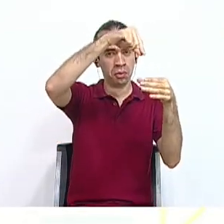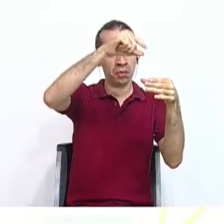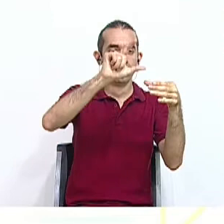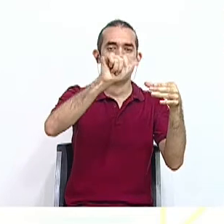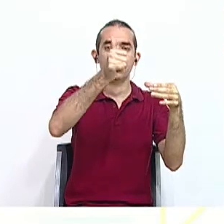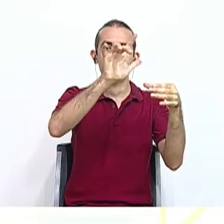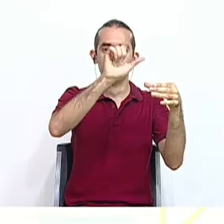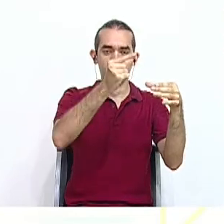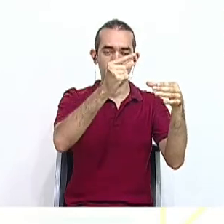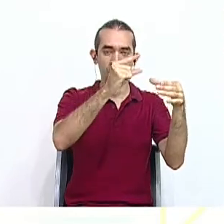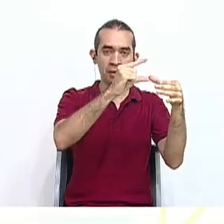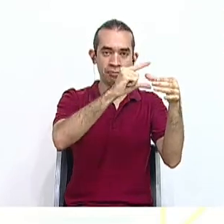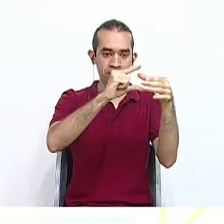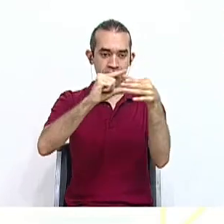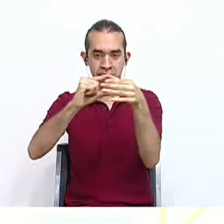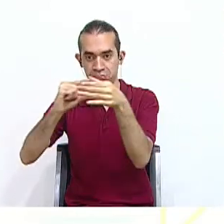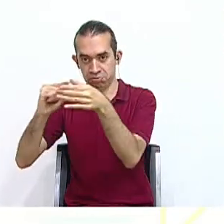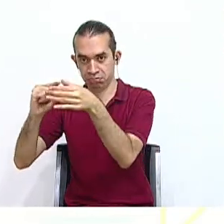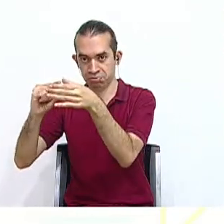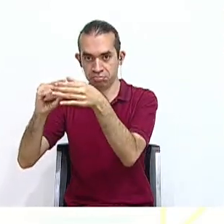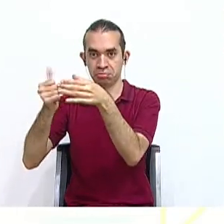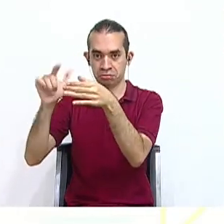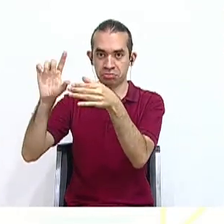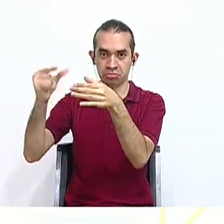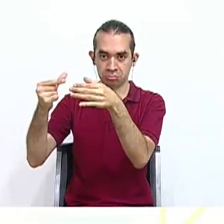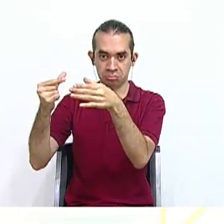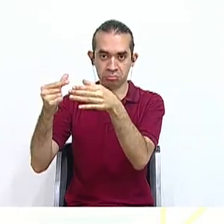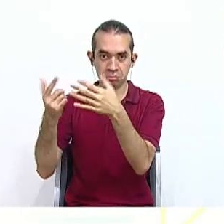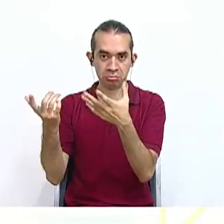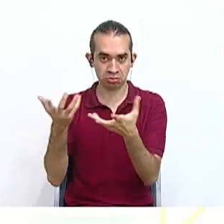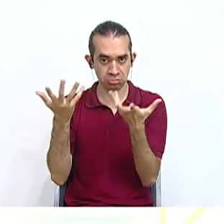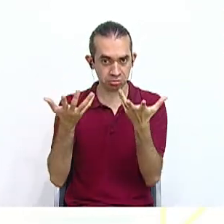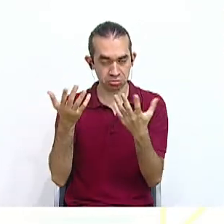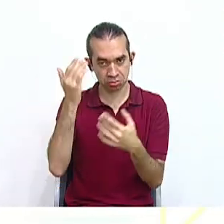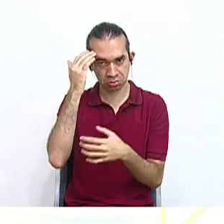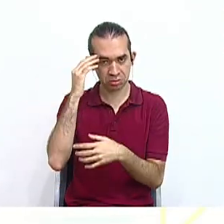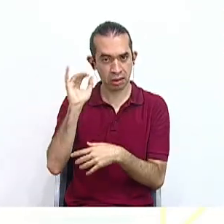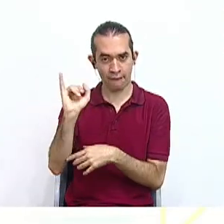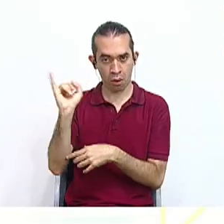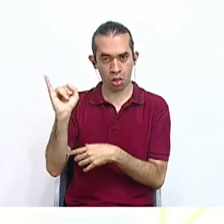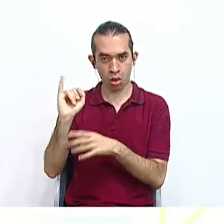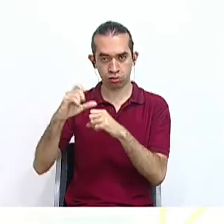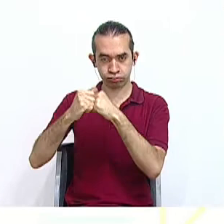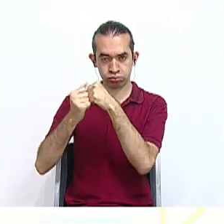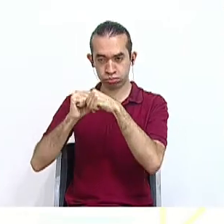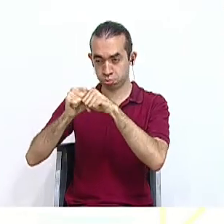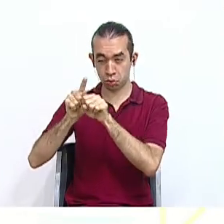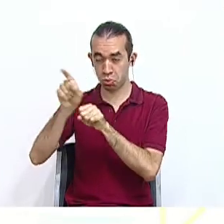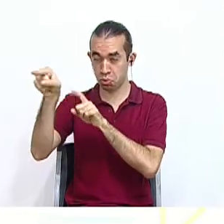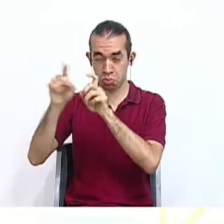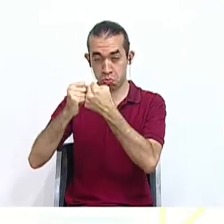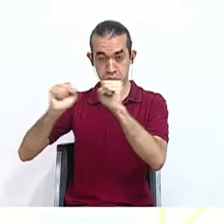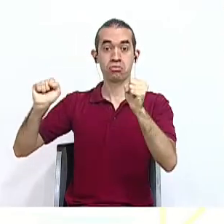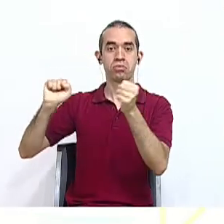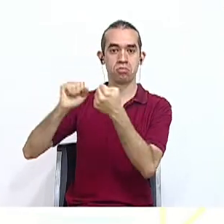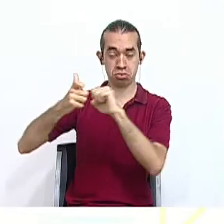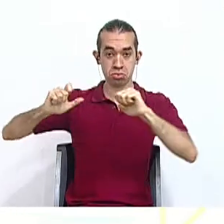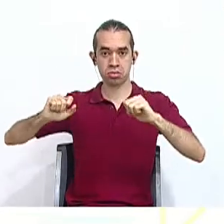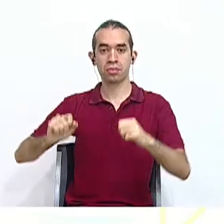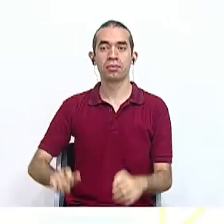15 gramos de esa muestra de yodo radioactivo? Correcto. El tiempo va a ser, t va a